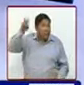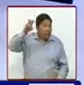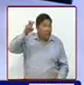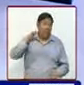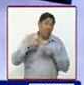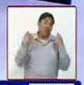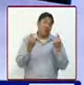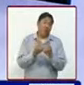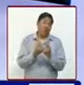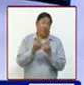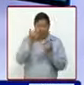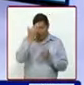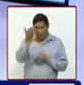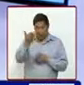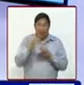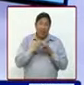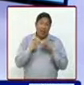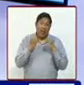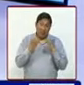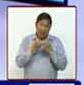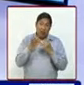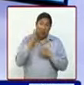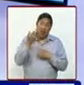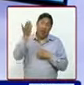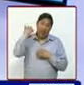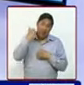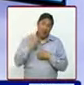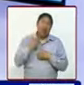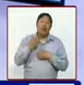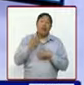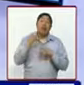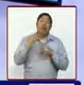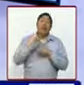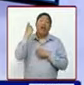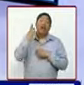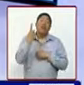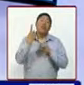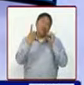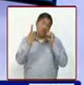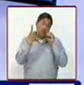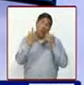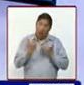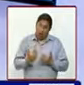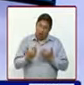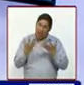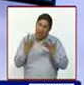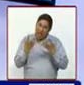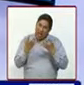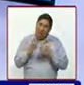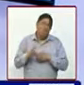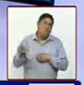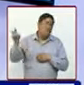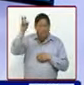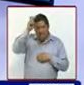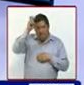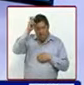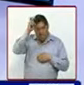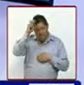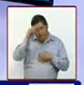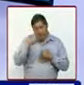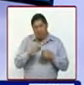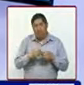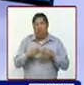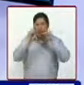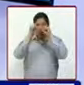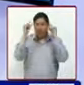de grupos? Recordando que el equipo de Oscar Villegas ganó por 1-0 y ahora va en busca de la clasificación a